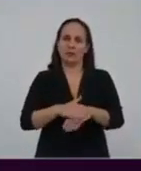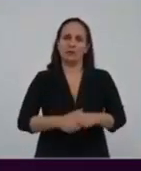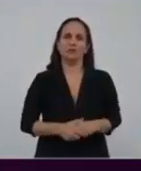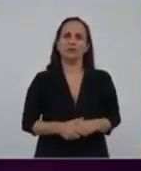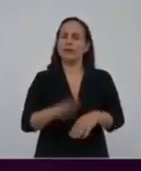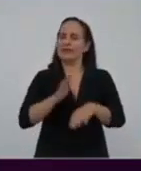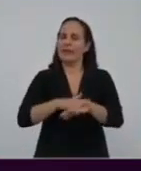tiempo tratemos